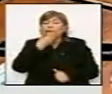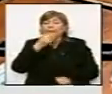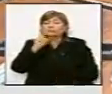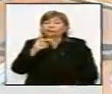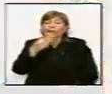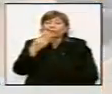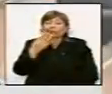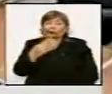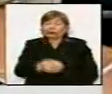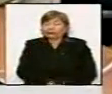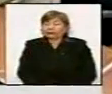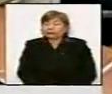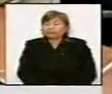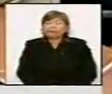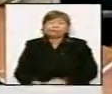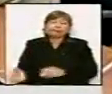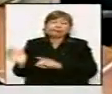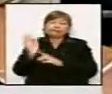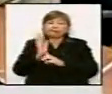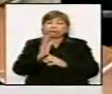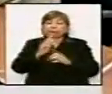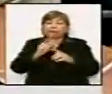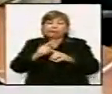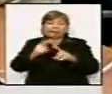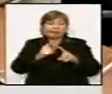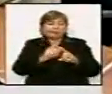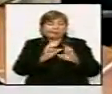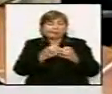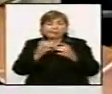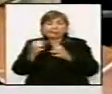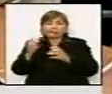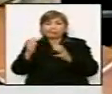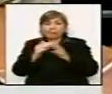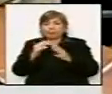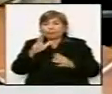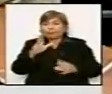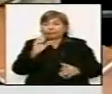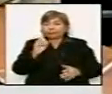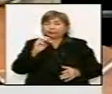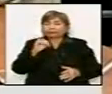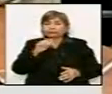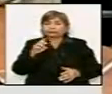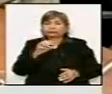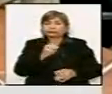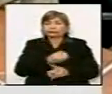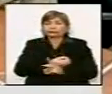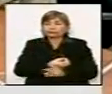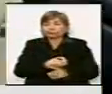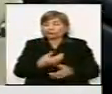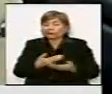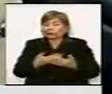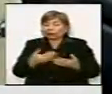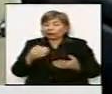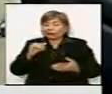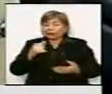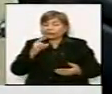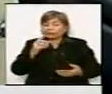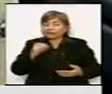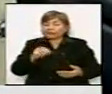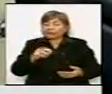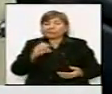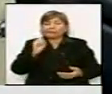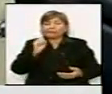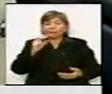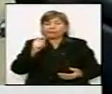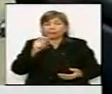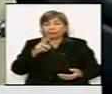2004. Los representantes de los asentamientos humanos de 30 de marzo, Ollanta Humala, Los Surcos de San Juan, Santa Rosa de